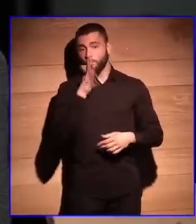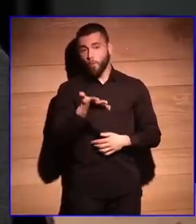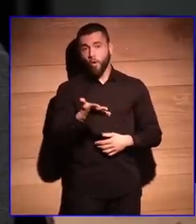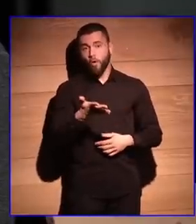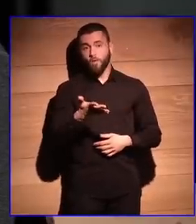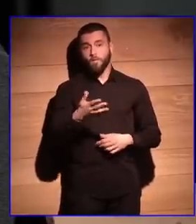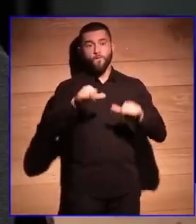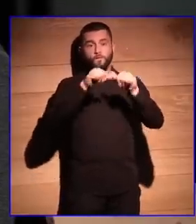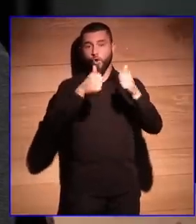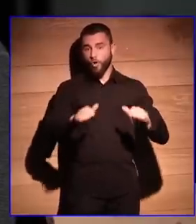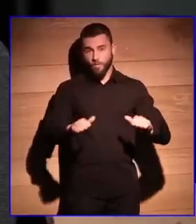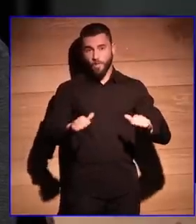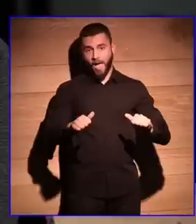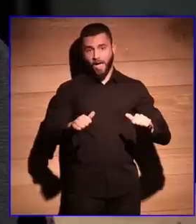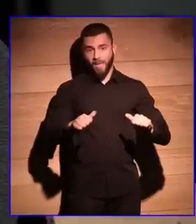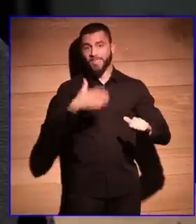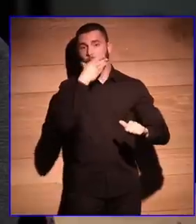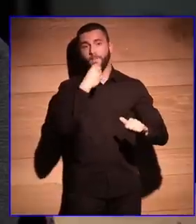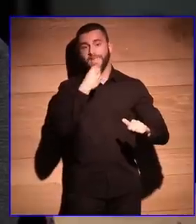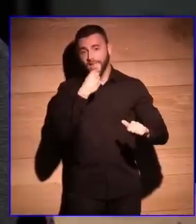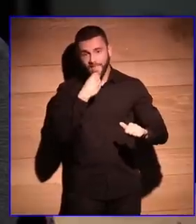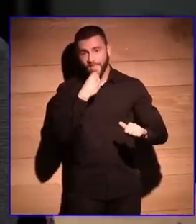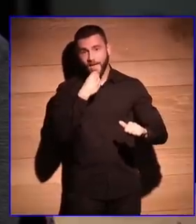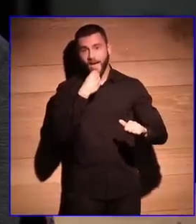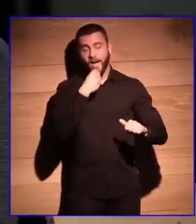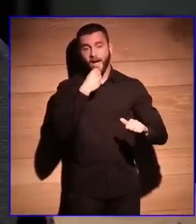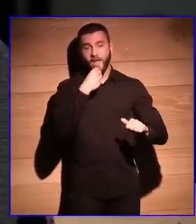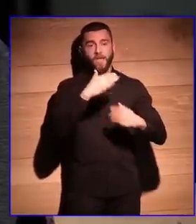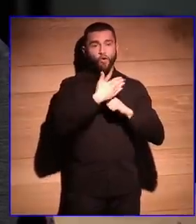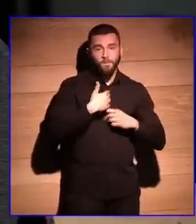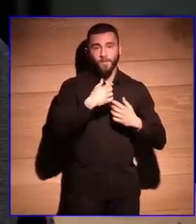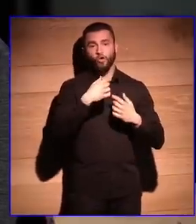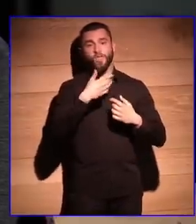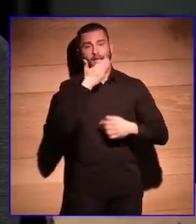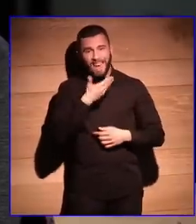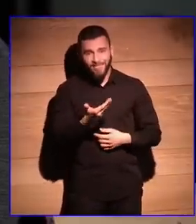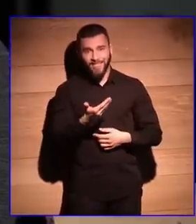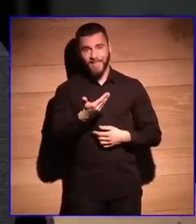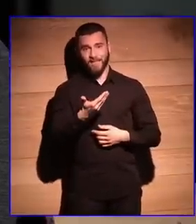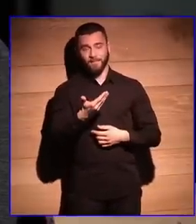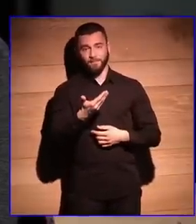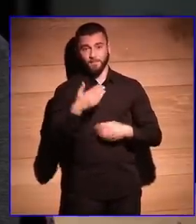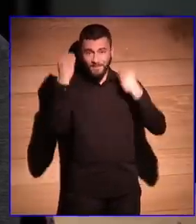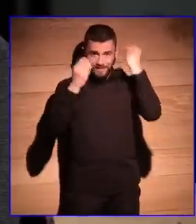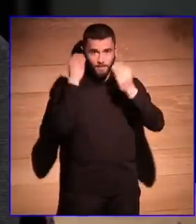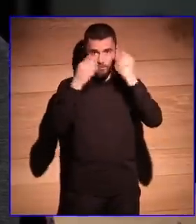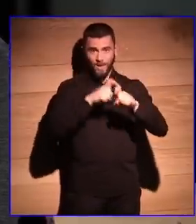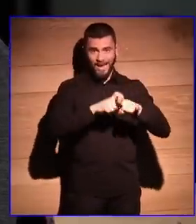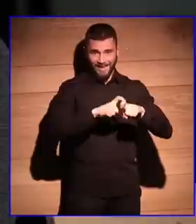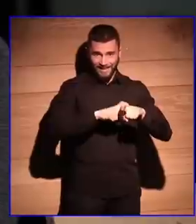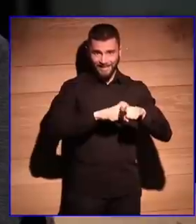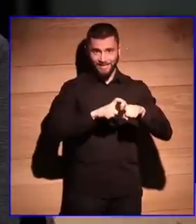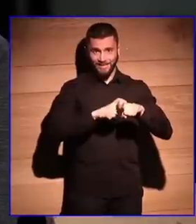hablando de una forma de belleza, una forma de acogimiento, una forma de calidez, que se considera que es una